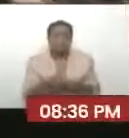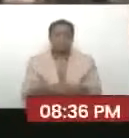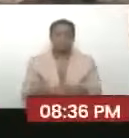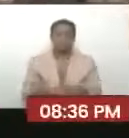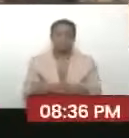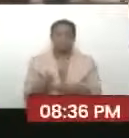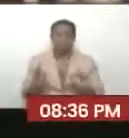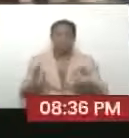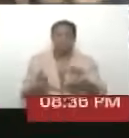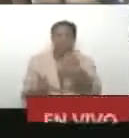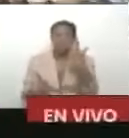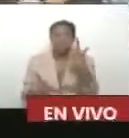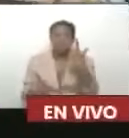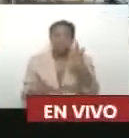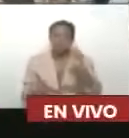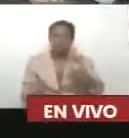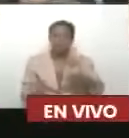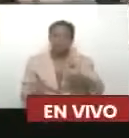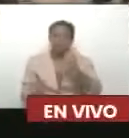Tercer consenso.